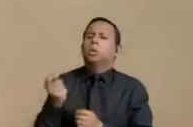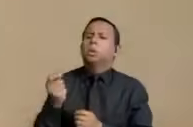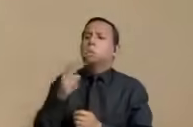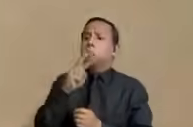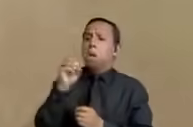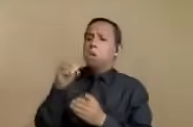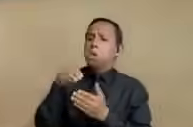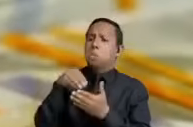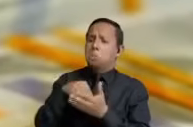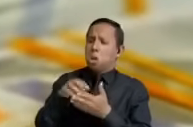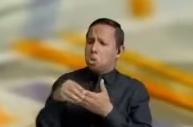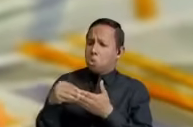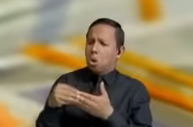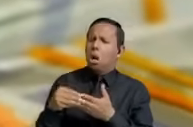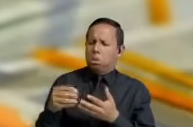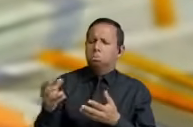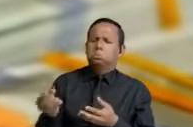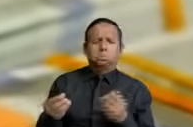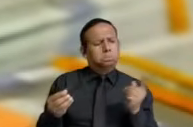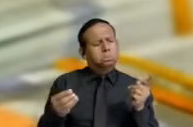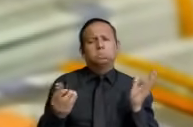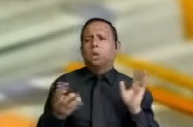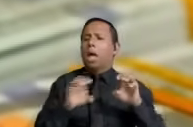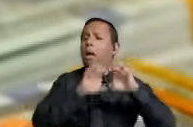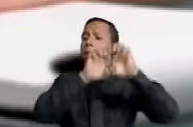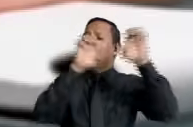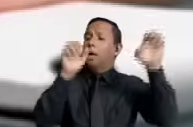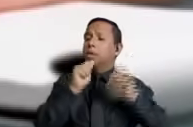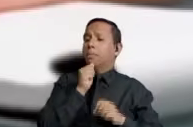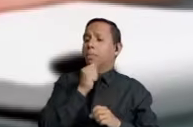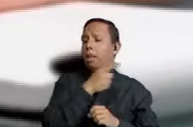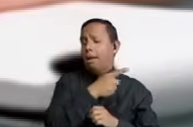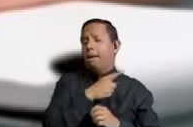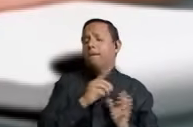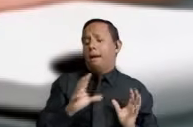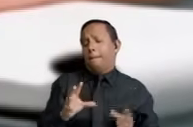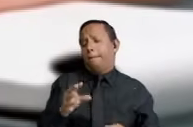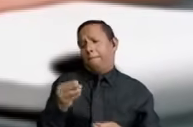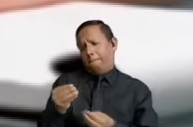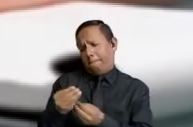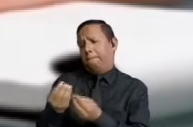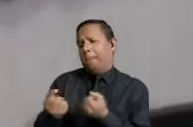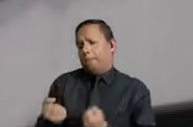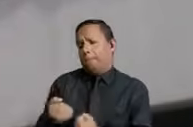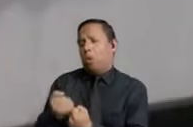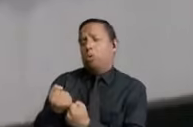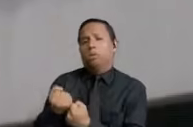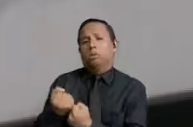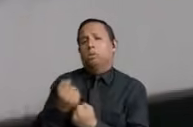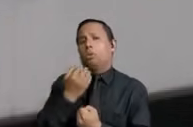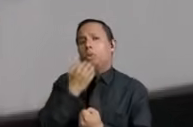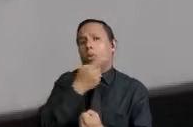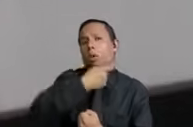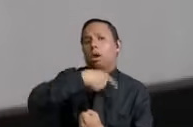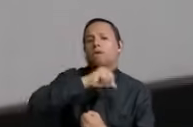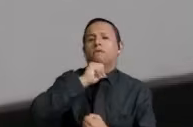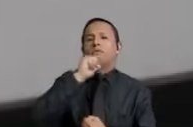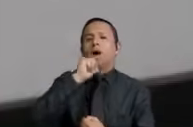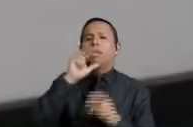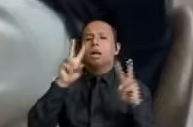0,000 habrían sido asumidos por una empresa privada que mantenía temas laborales y tributarios pendientes en la corte